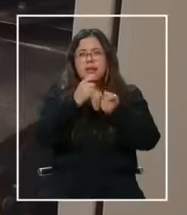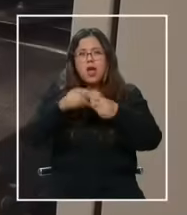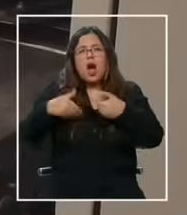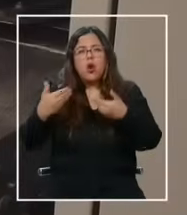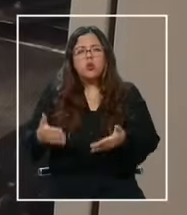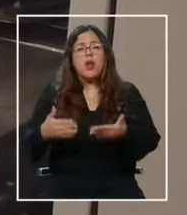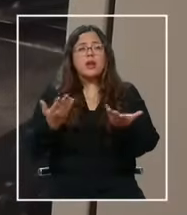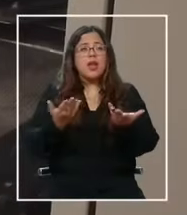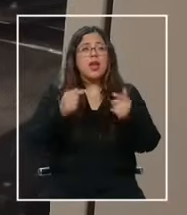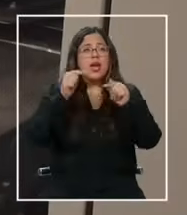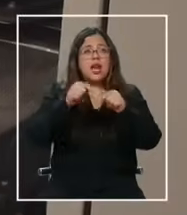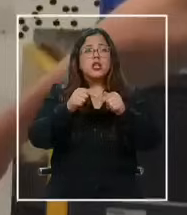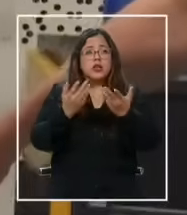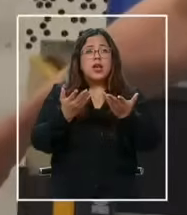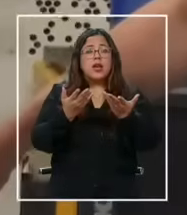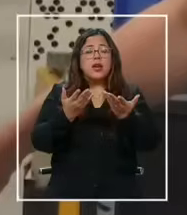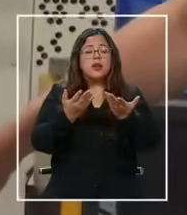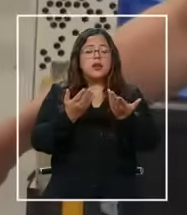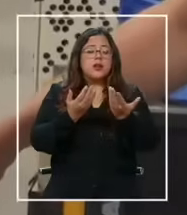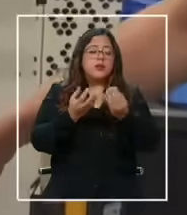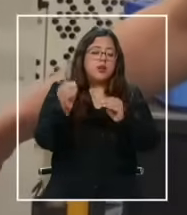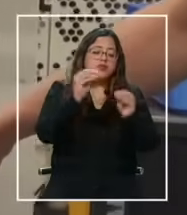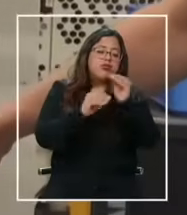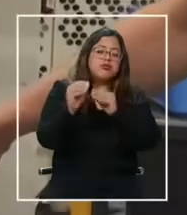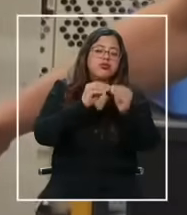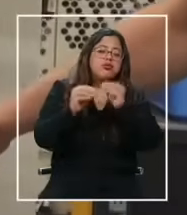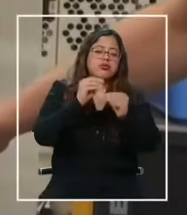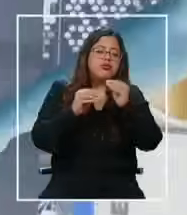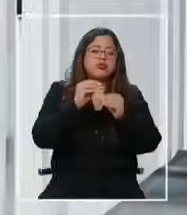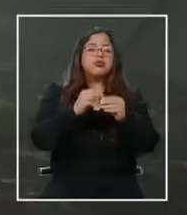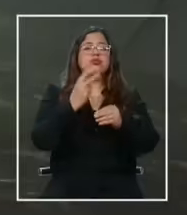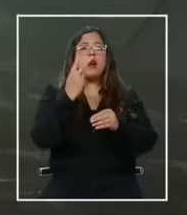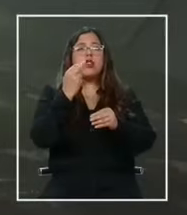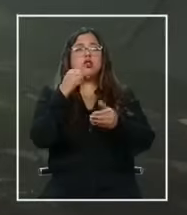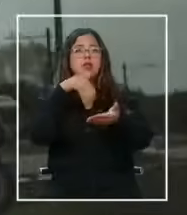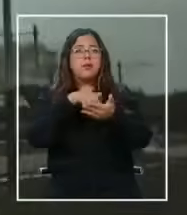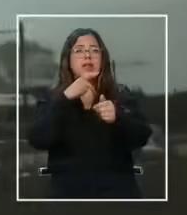documentos que se fabrican a más de 12000 km de Chile